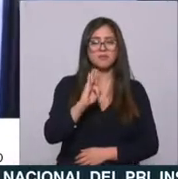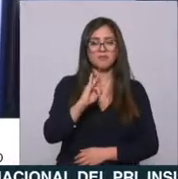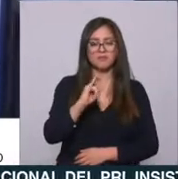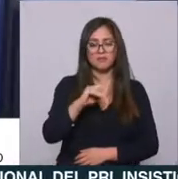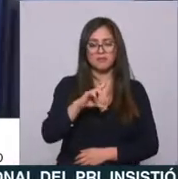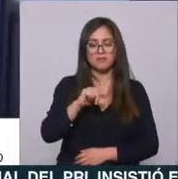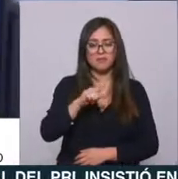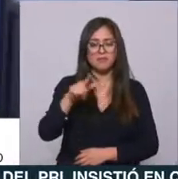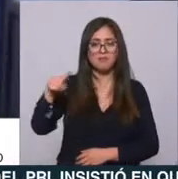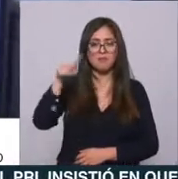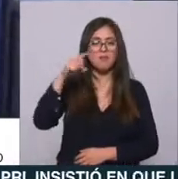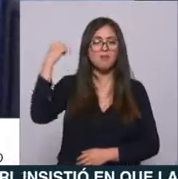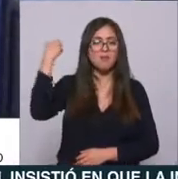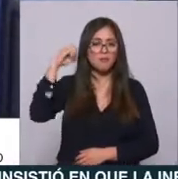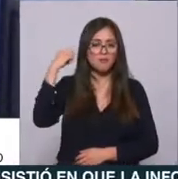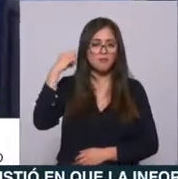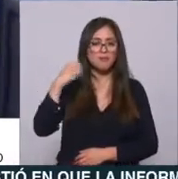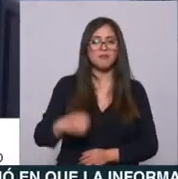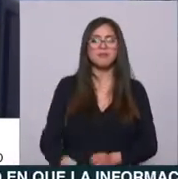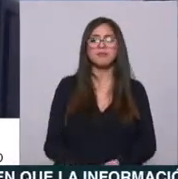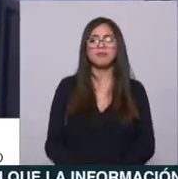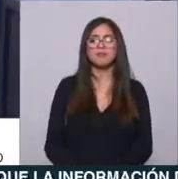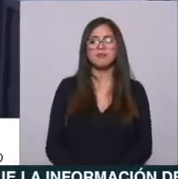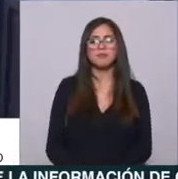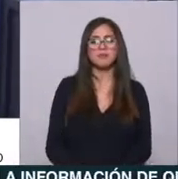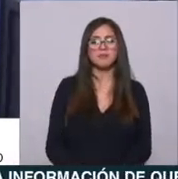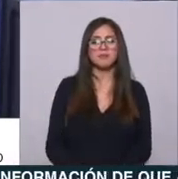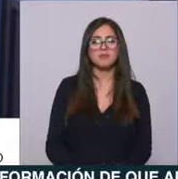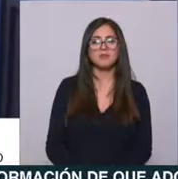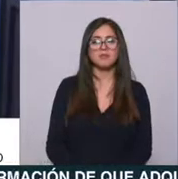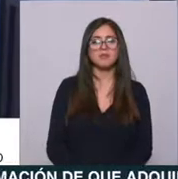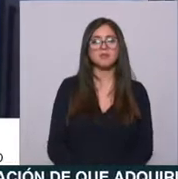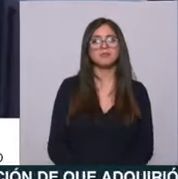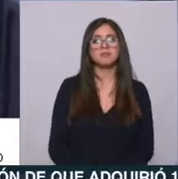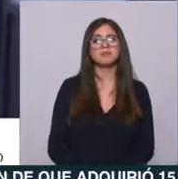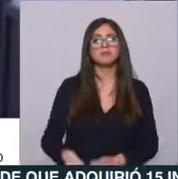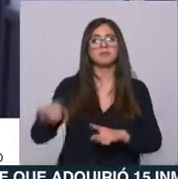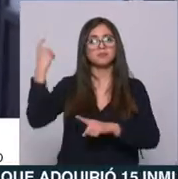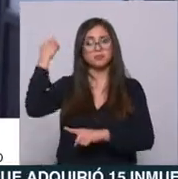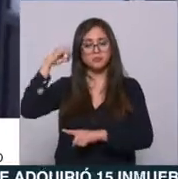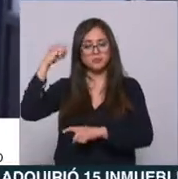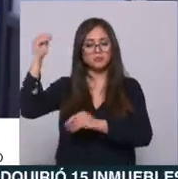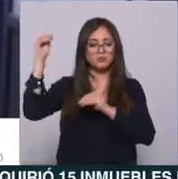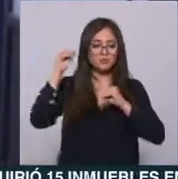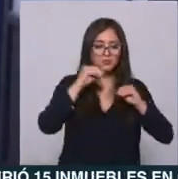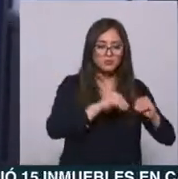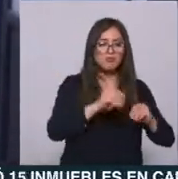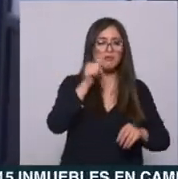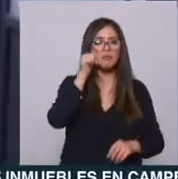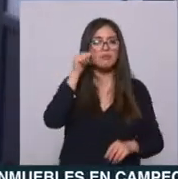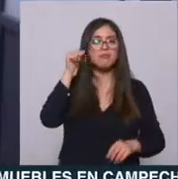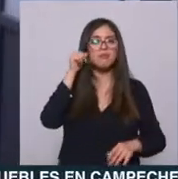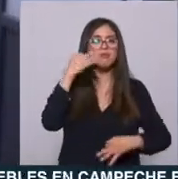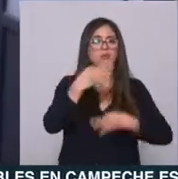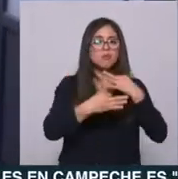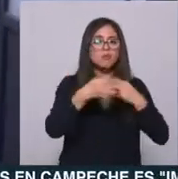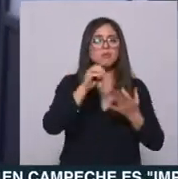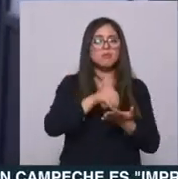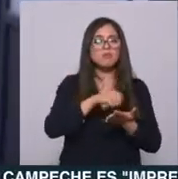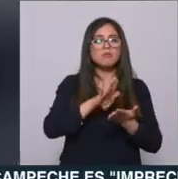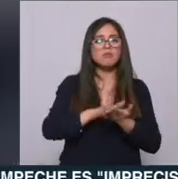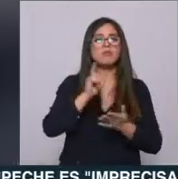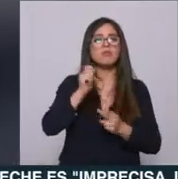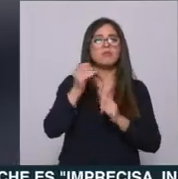Oaxaca y la trajimos. Ayer fue la audiencia, la vincularon ya a proceso por